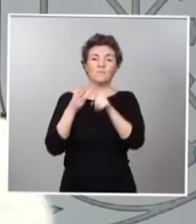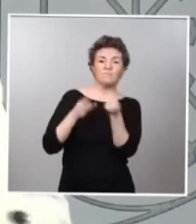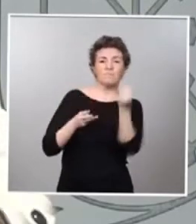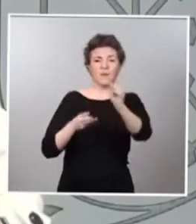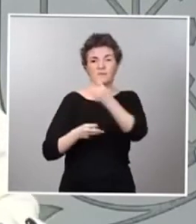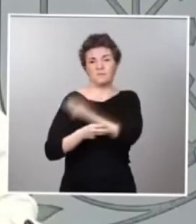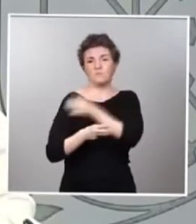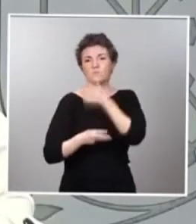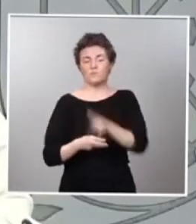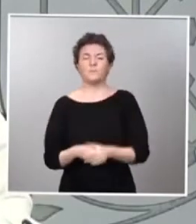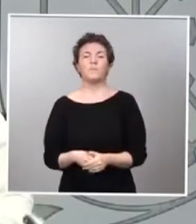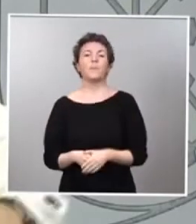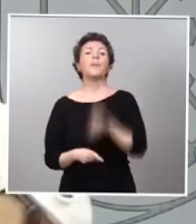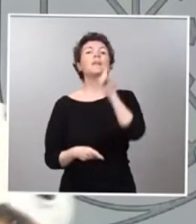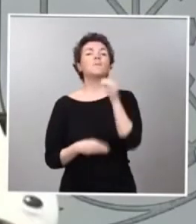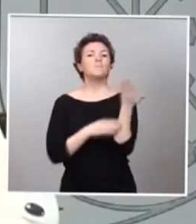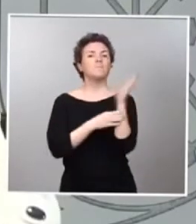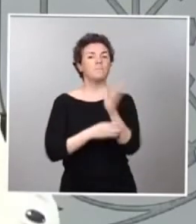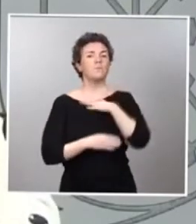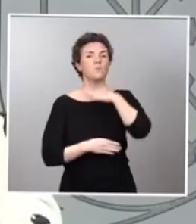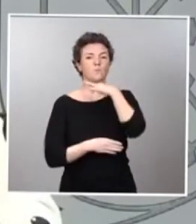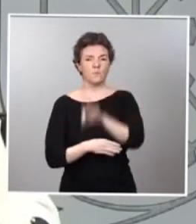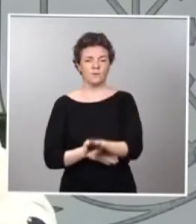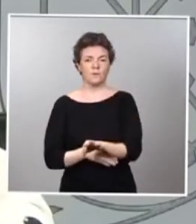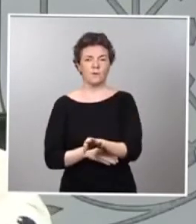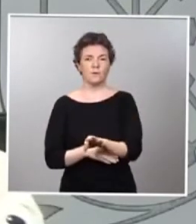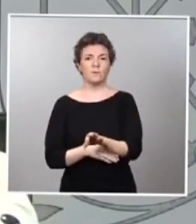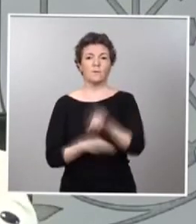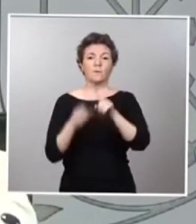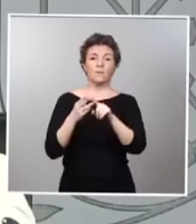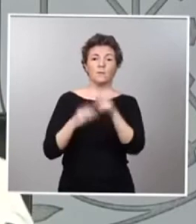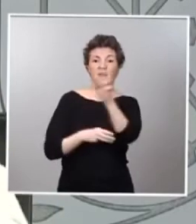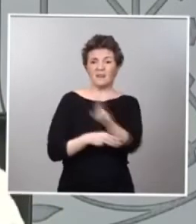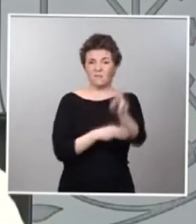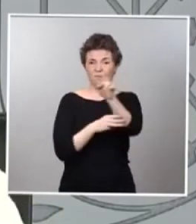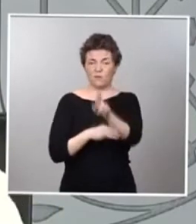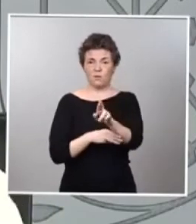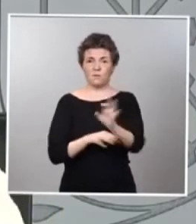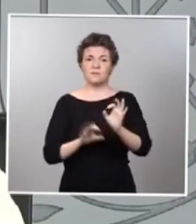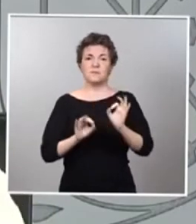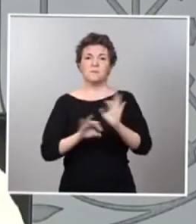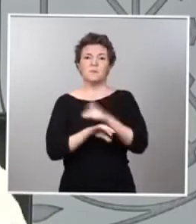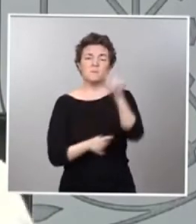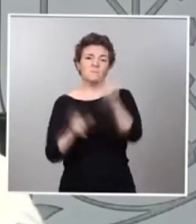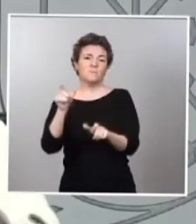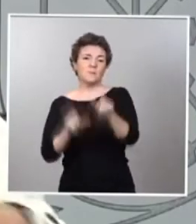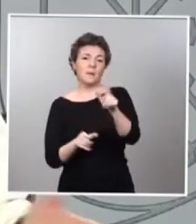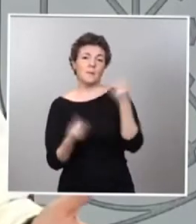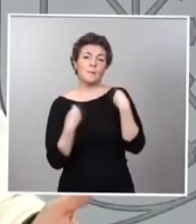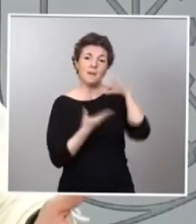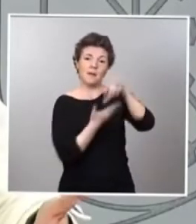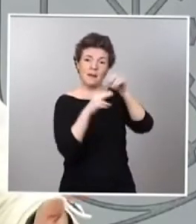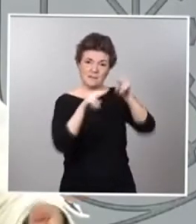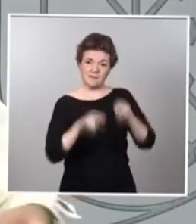también ha planteado la posibilidad de una dosis de refuerzo en este caso para las personas residentes en